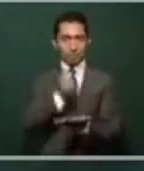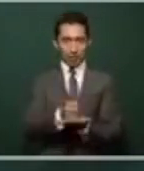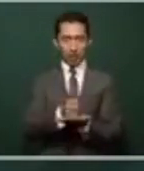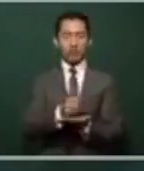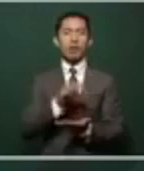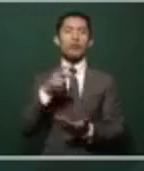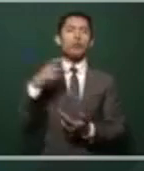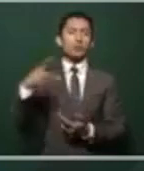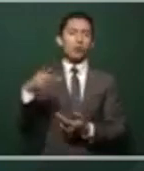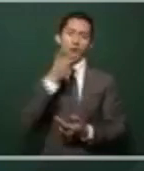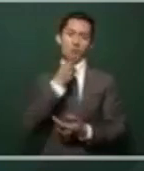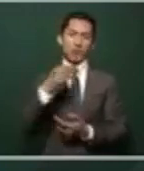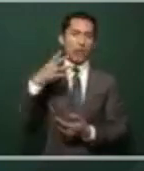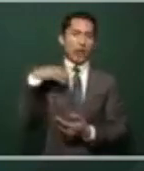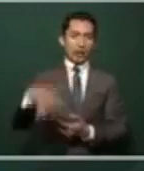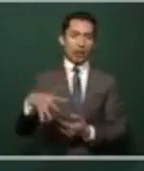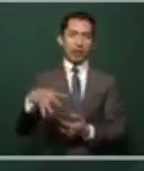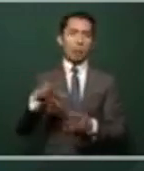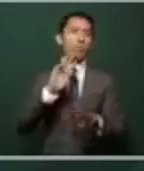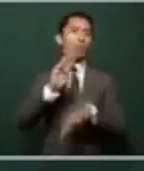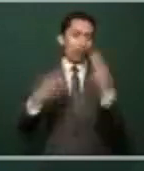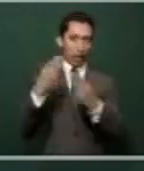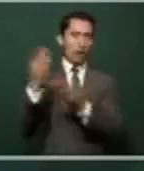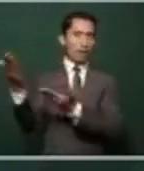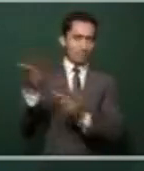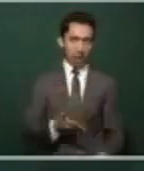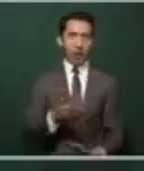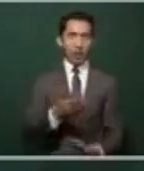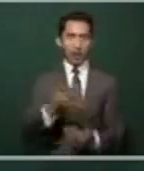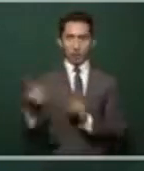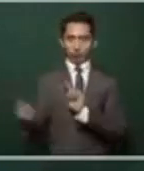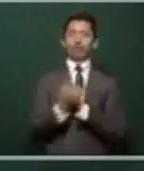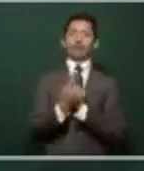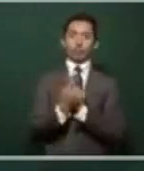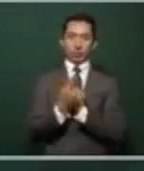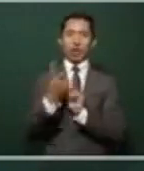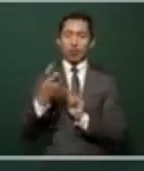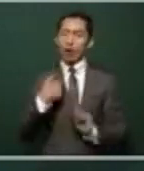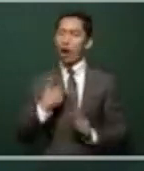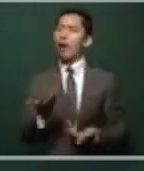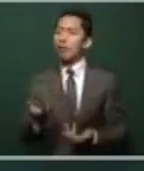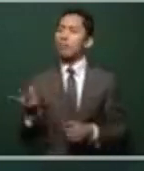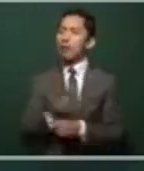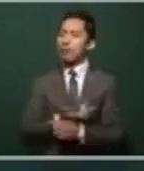gerente mundial de Coca-Cola. Lo recibo